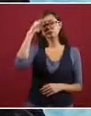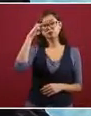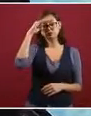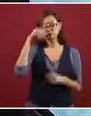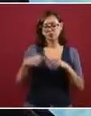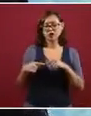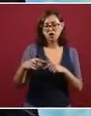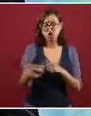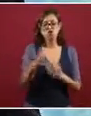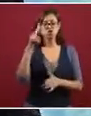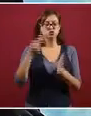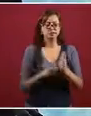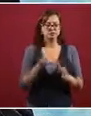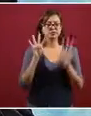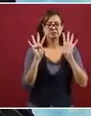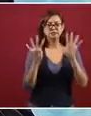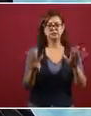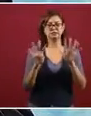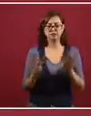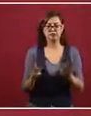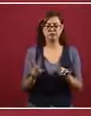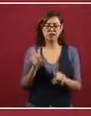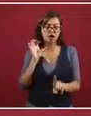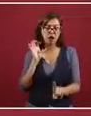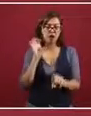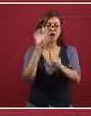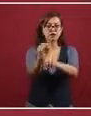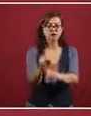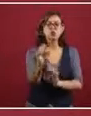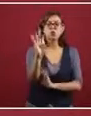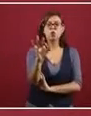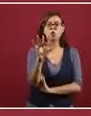año vamos a tener un avance del 40%,